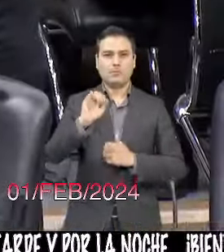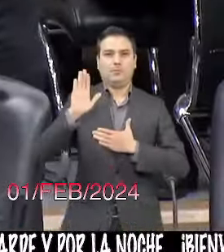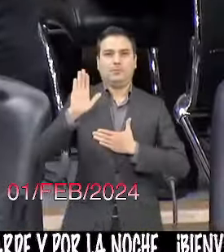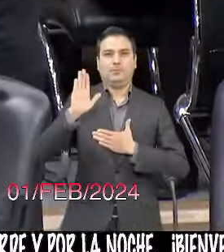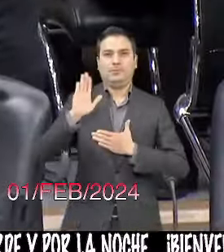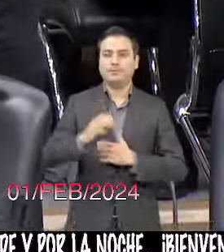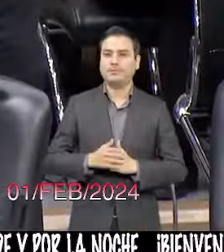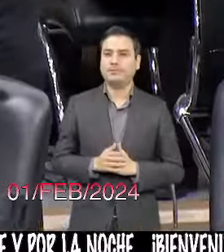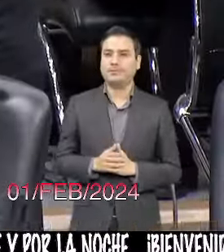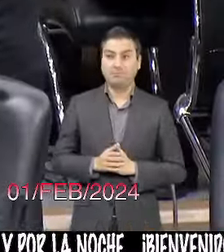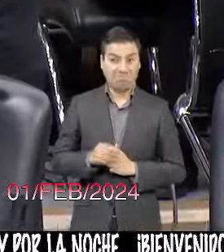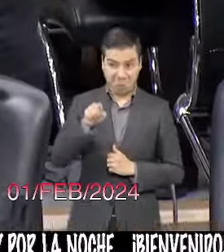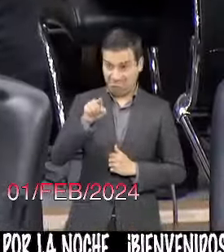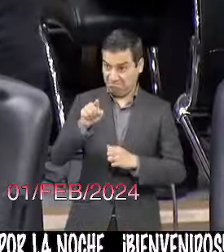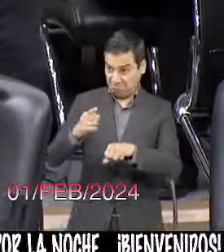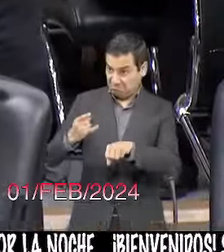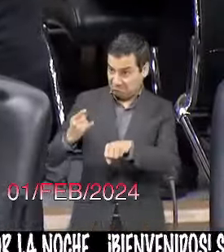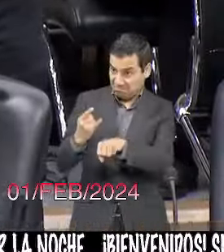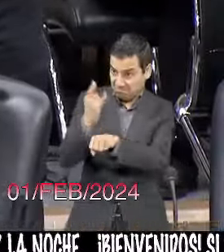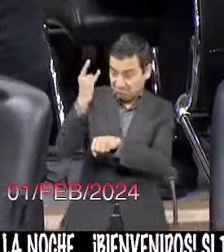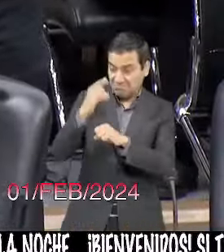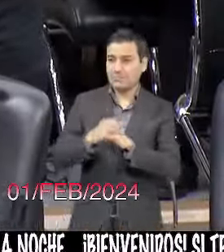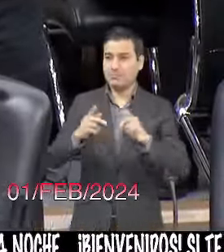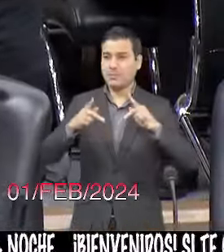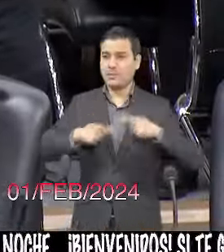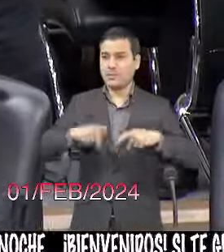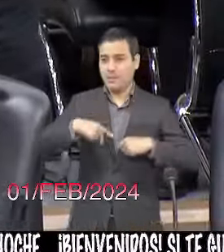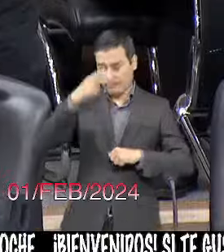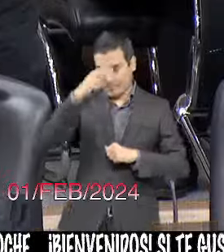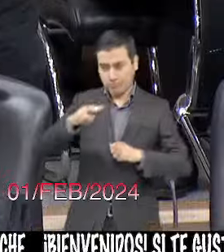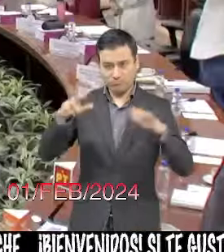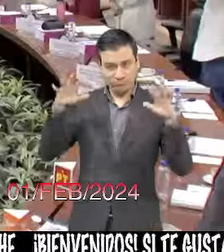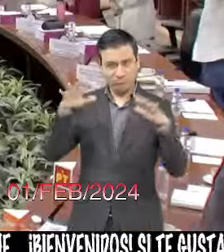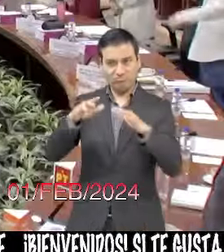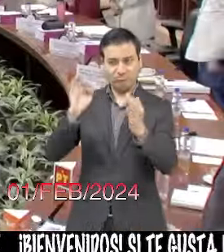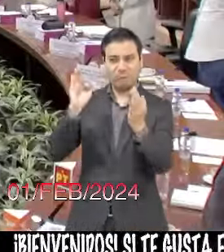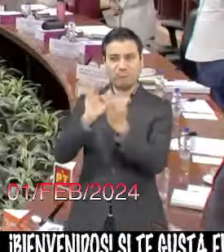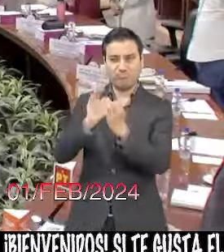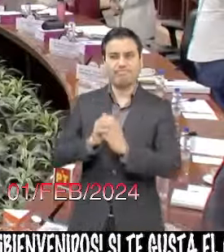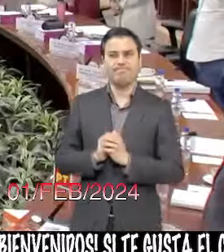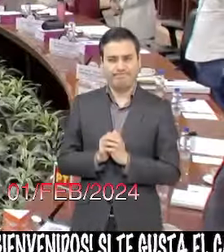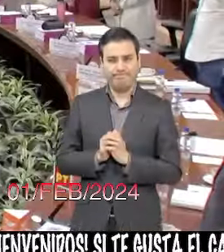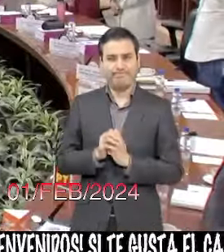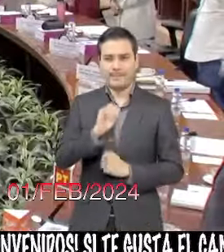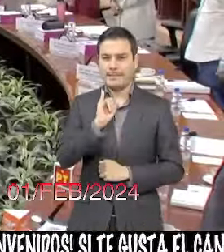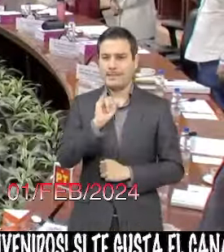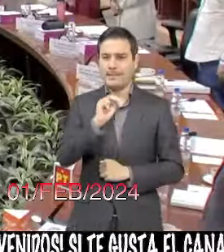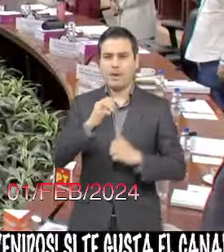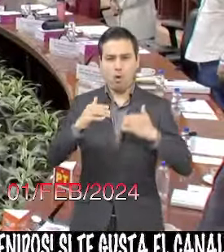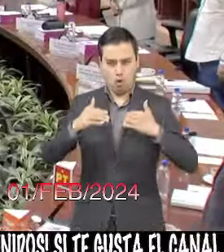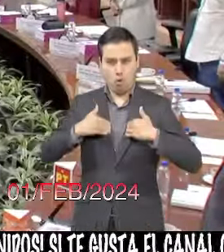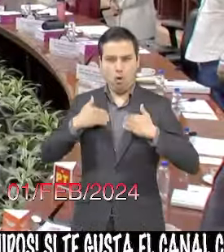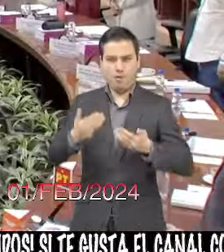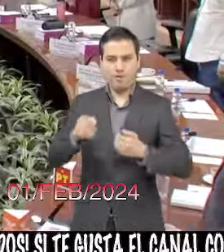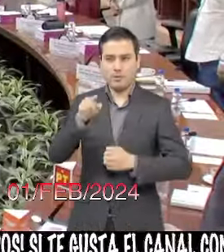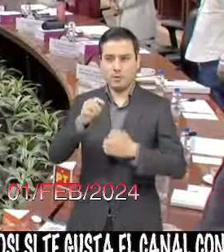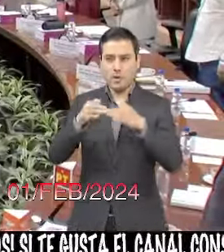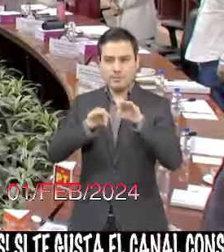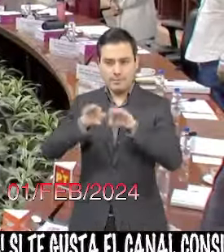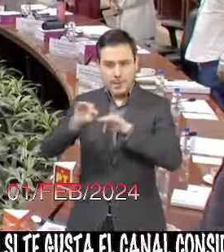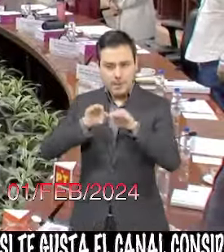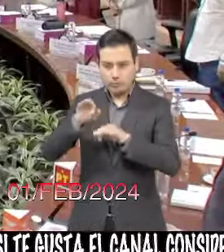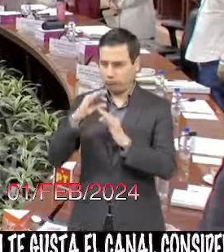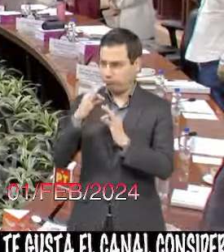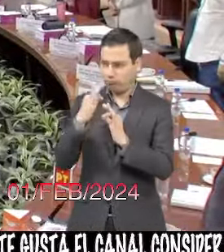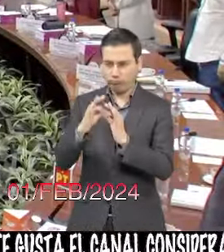protesto. Si no fuera así, que el pueblo y la nación se lo demande, confiamos en esta institución que en el desempeño de esta importante